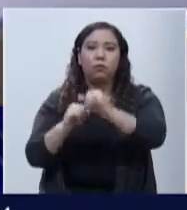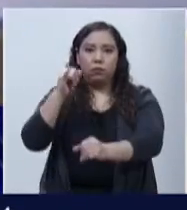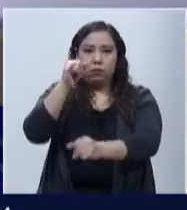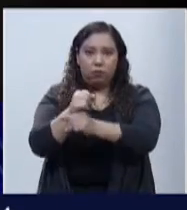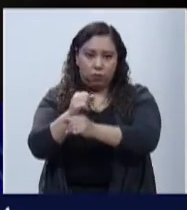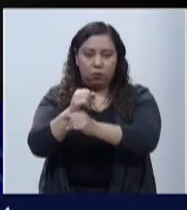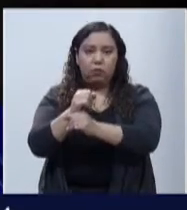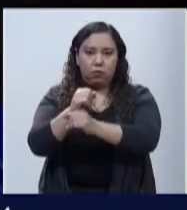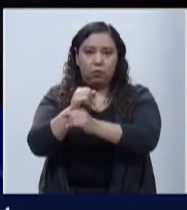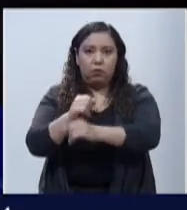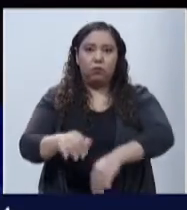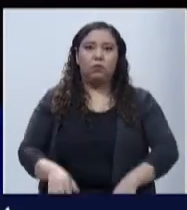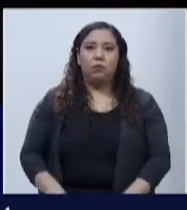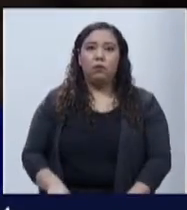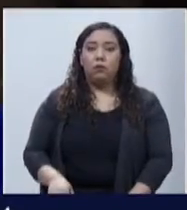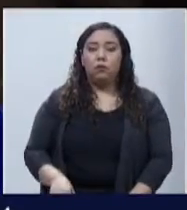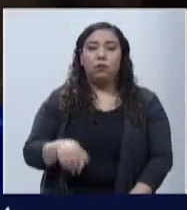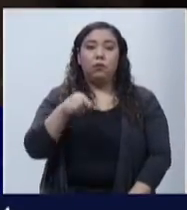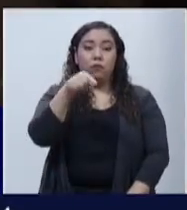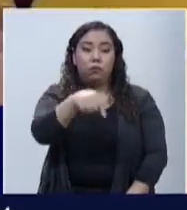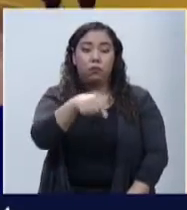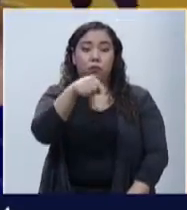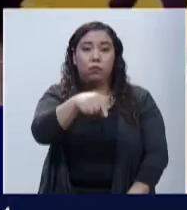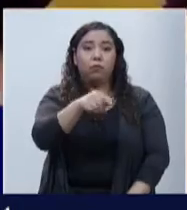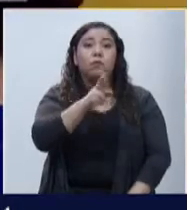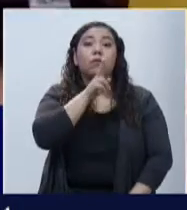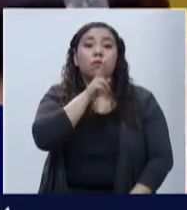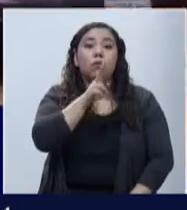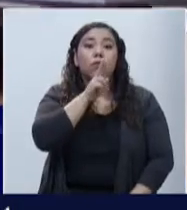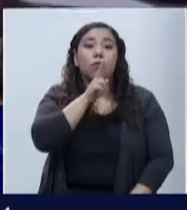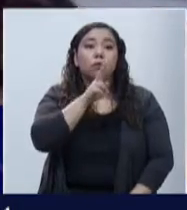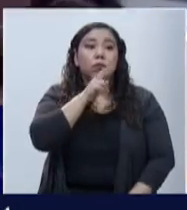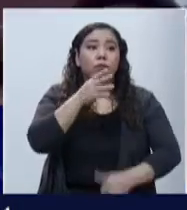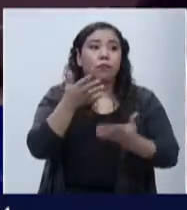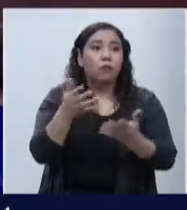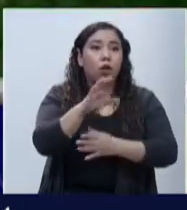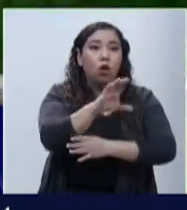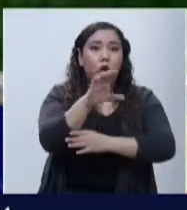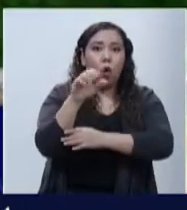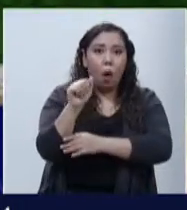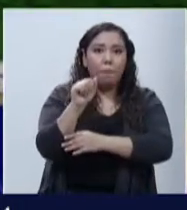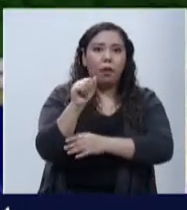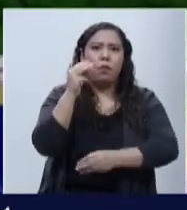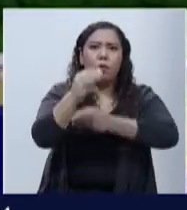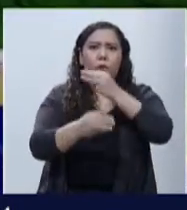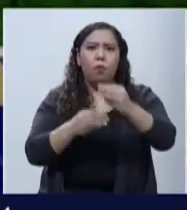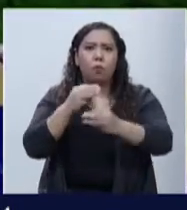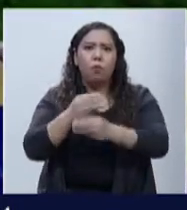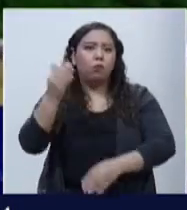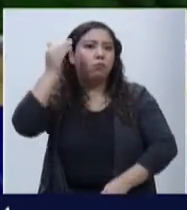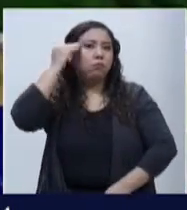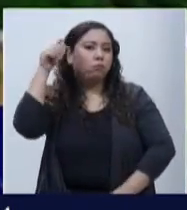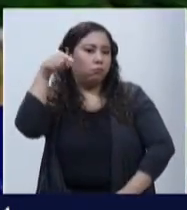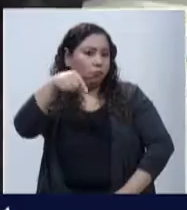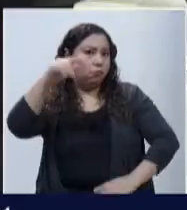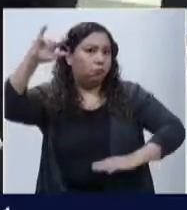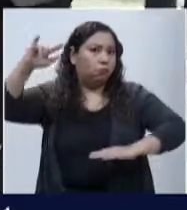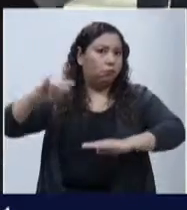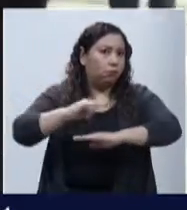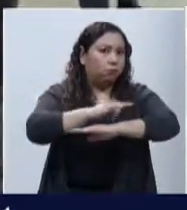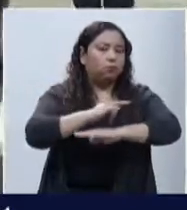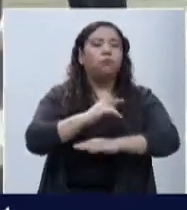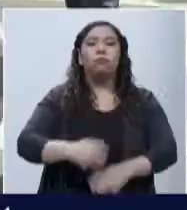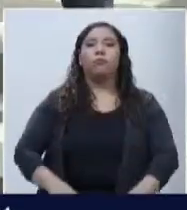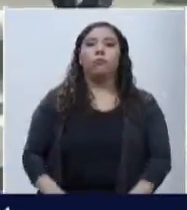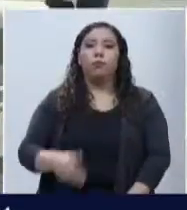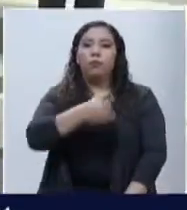posicionará en el mapa mundial del tráfico aéreo y como un destino atractivo para la inversión la cultura y el turismo aseveró